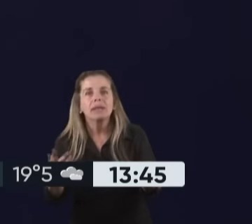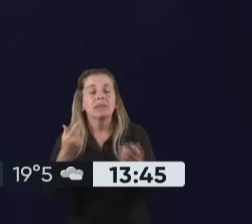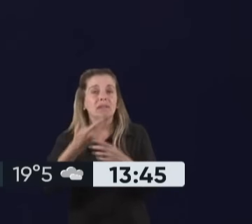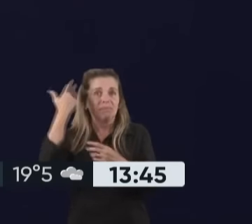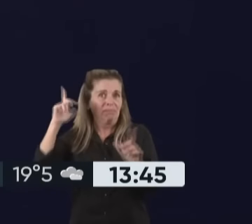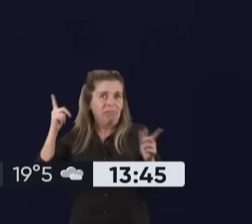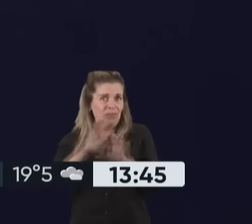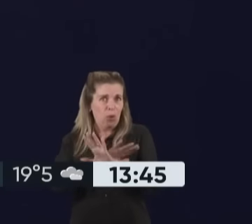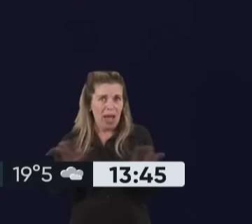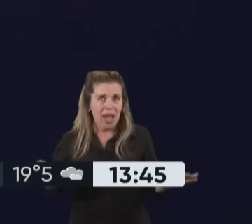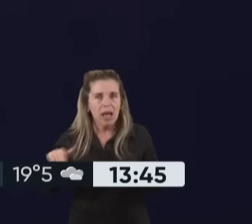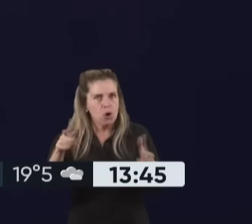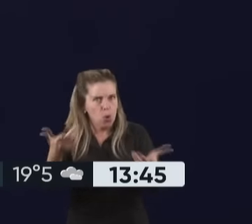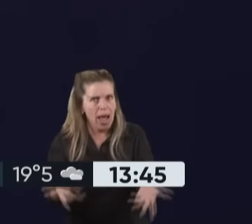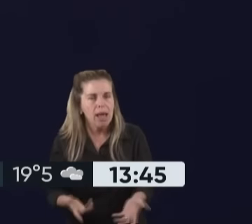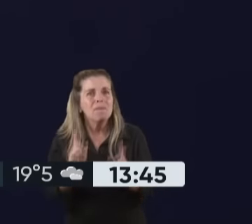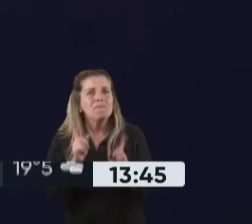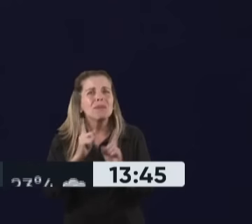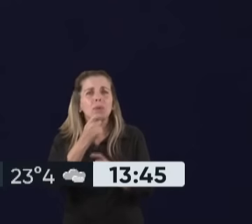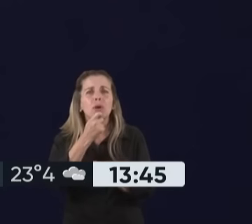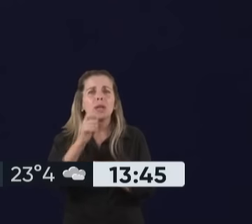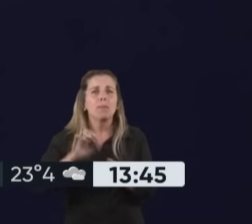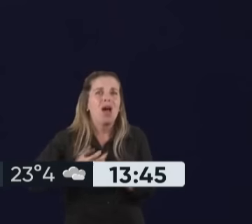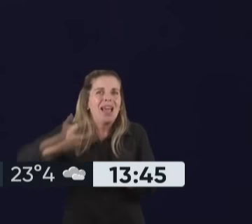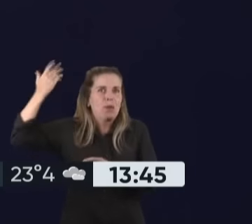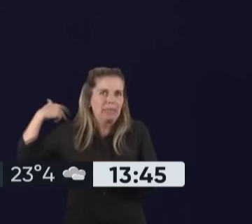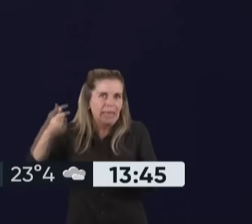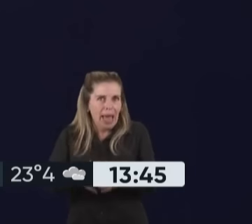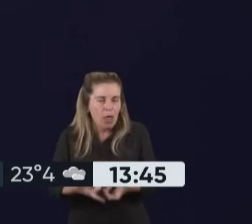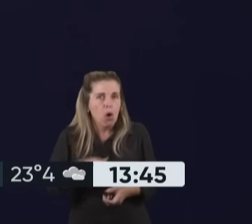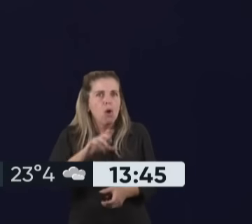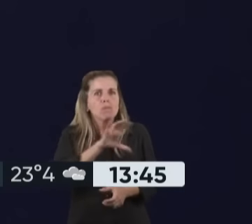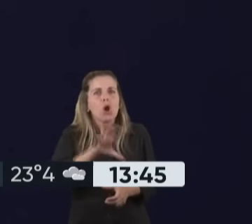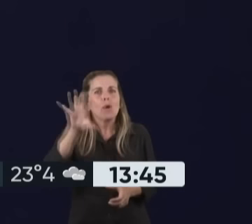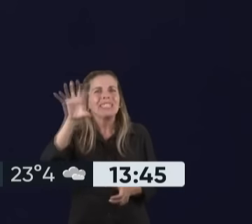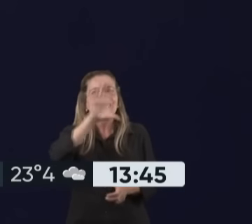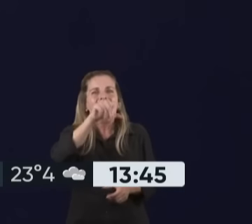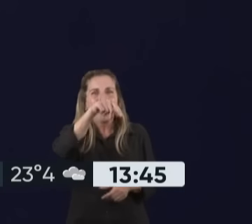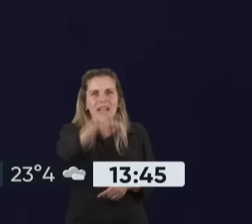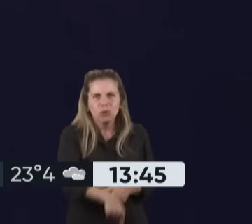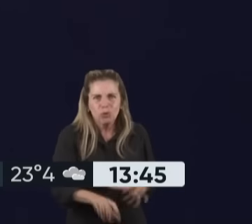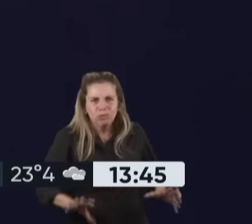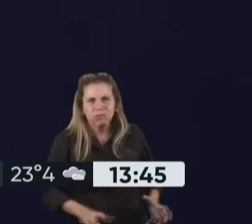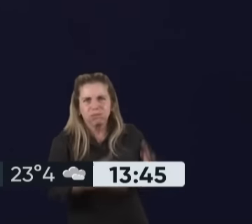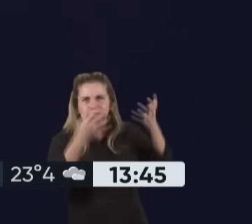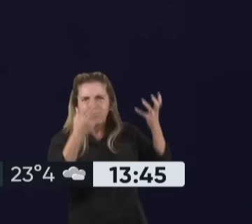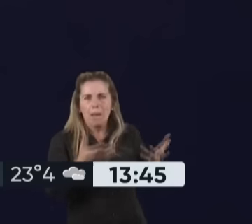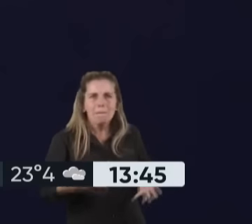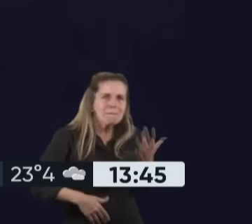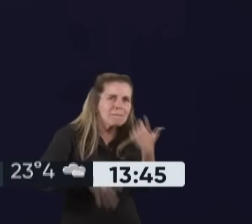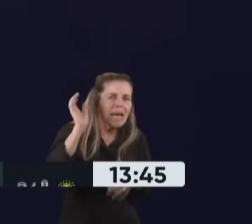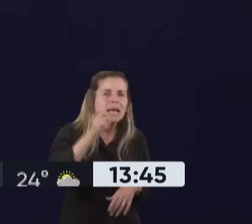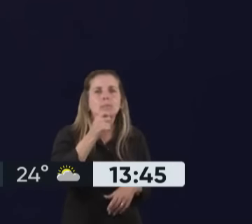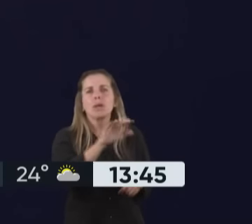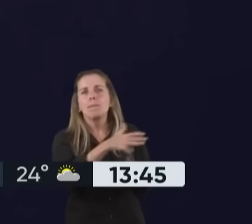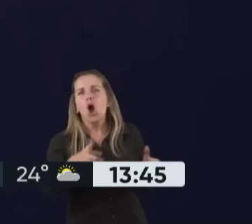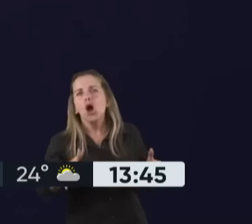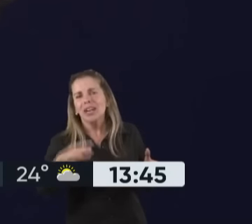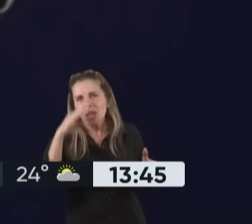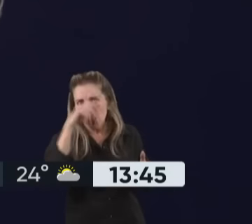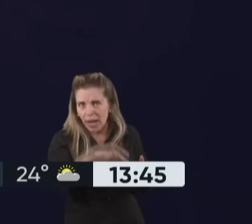sucedió el año pasado en los incendios del sur, sobre todo en Río Negro, donde